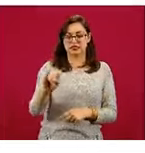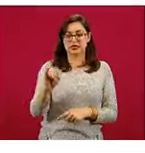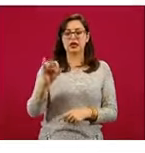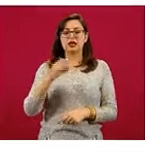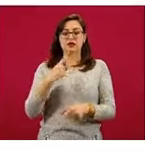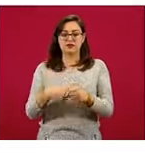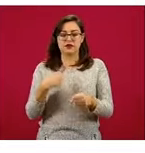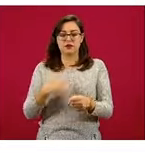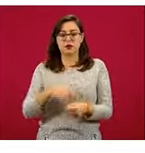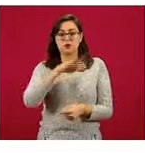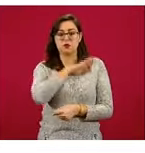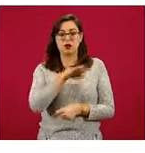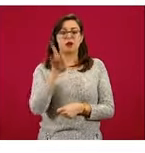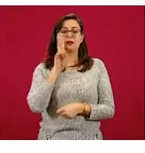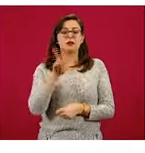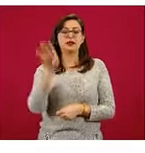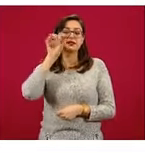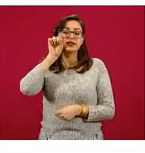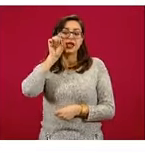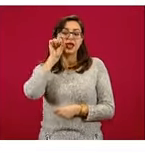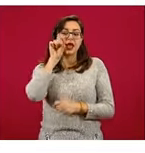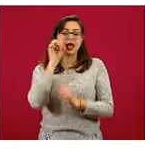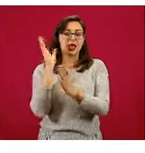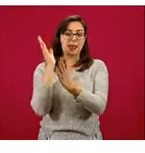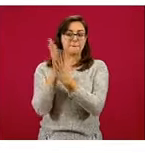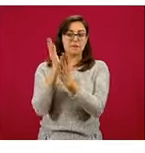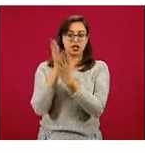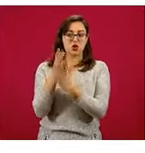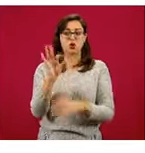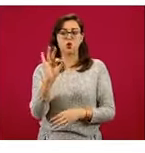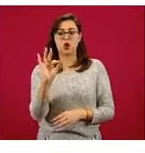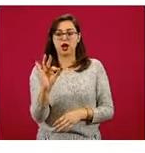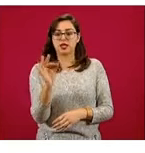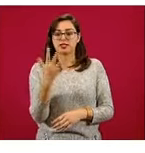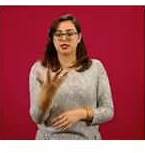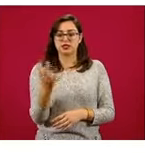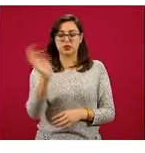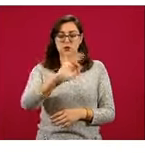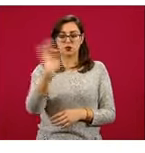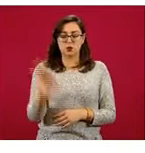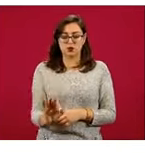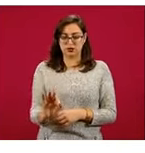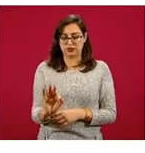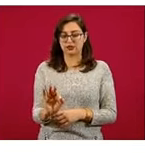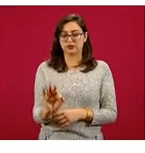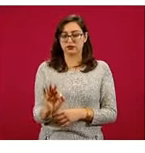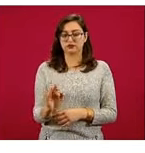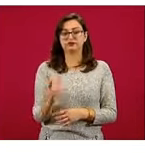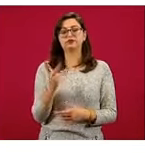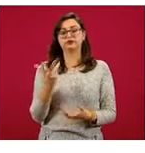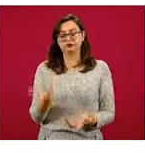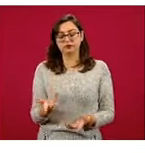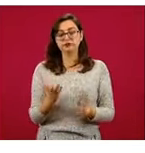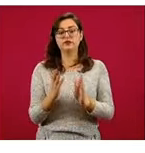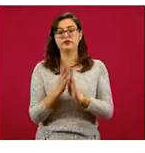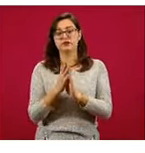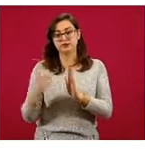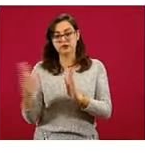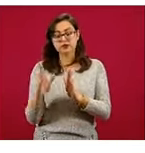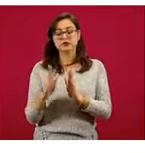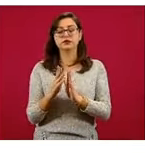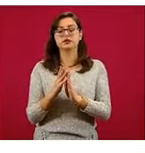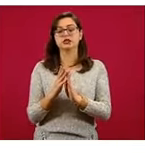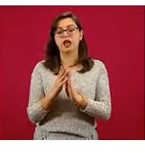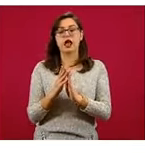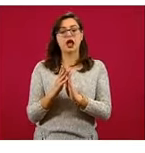color naranja en el medio pueden ver precisamente esta media nacional, que es el 45%, y bueno, del lado derecho vamos a